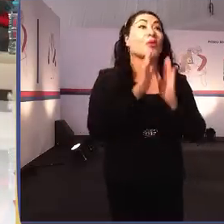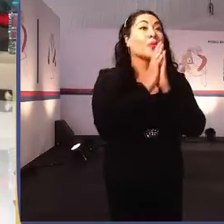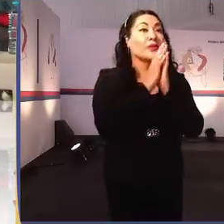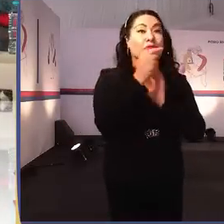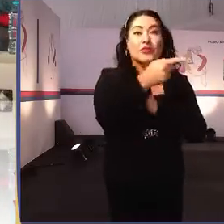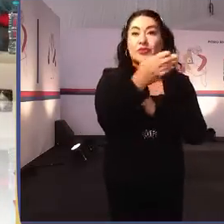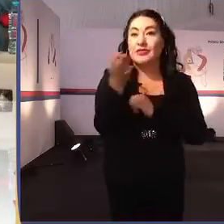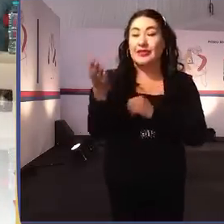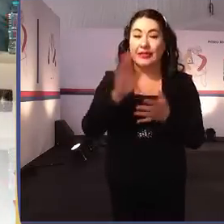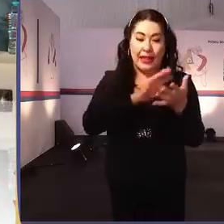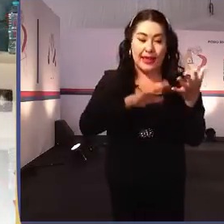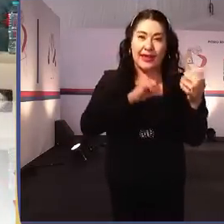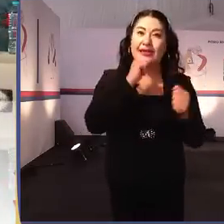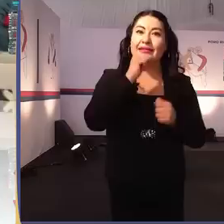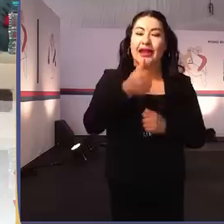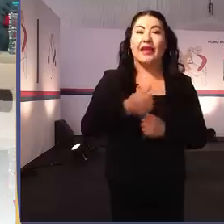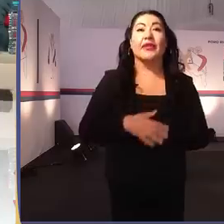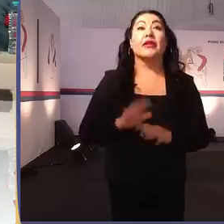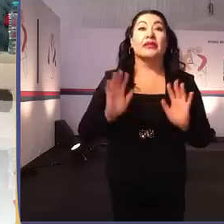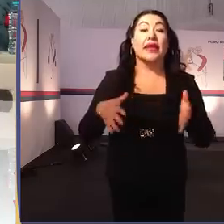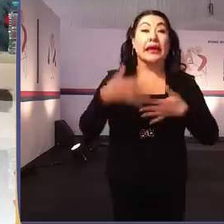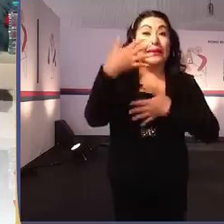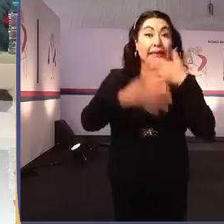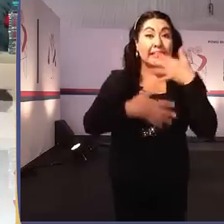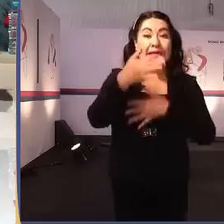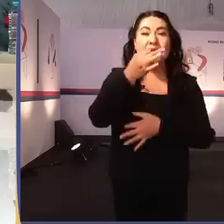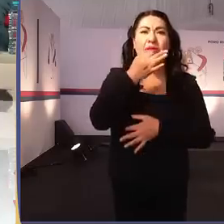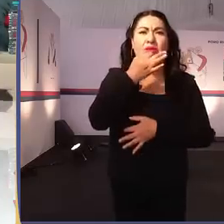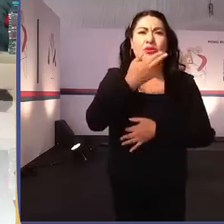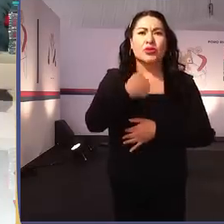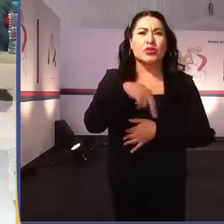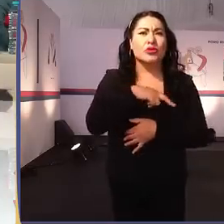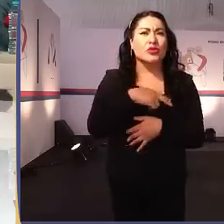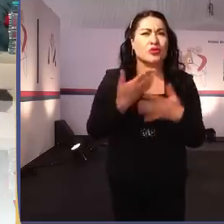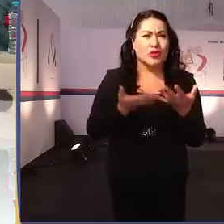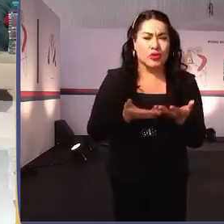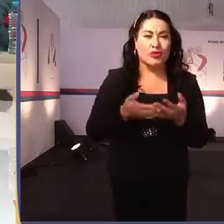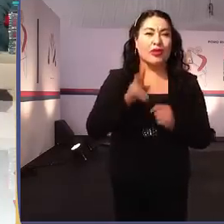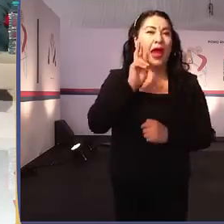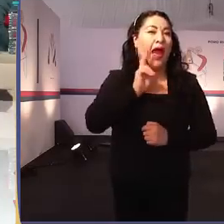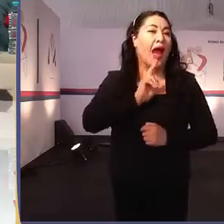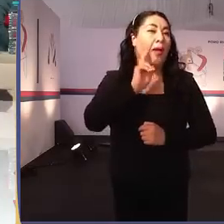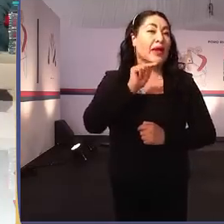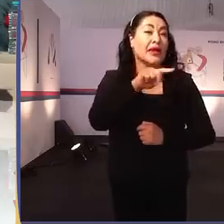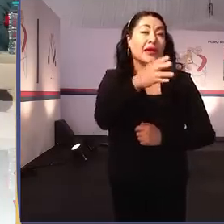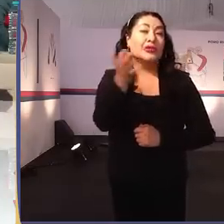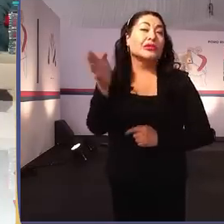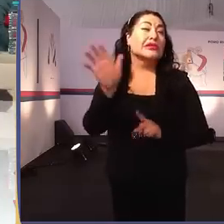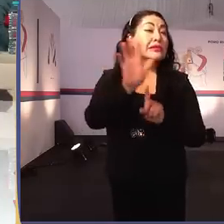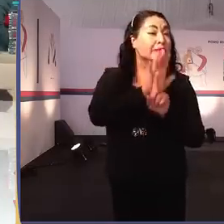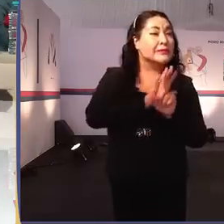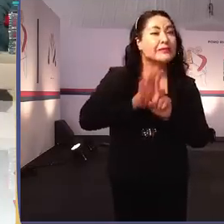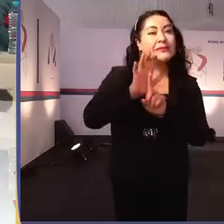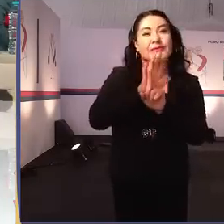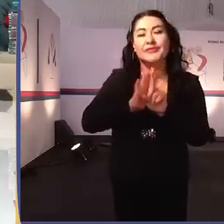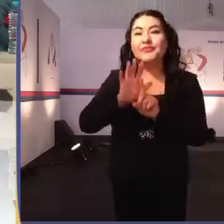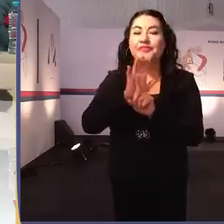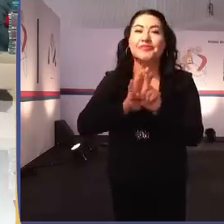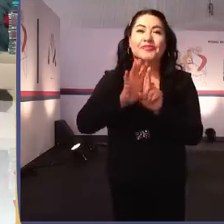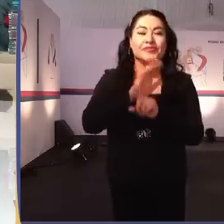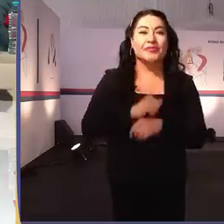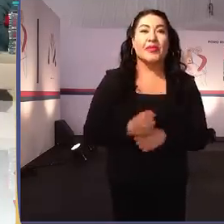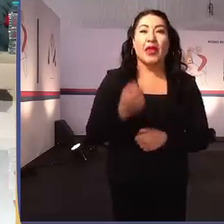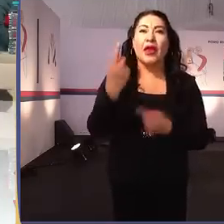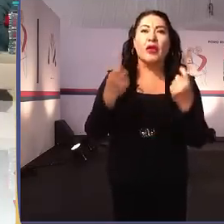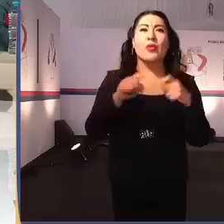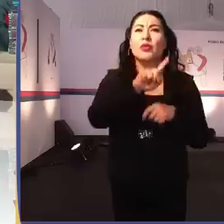No lean. Mira, nos quedan 15 minutos y vamos a tratar de ver si ya los convencimos. Que vote, por favor, el que